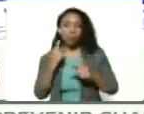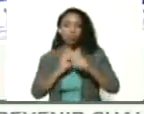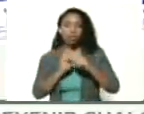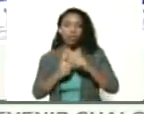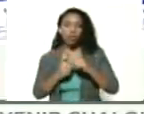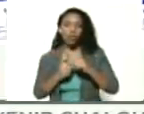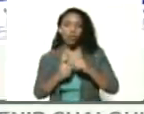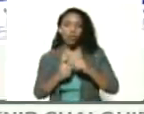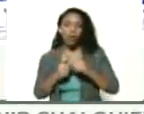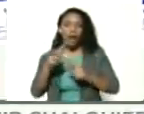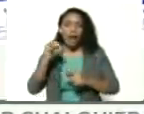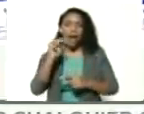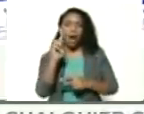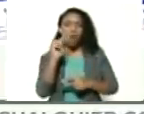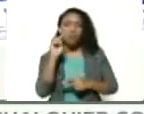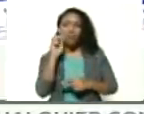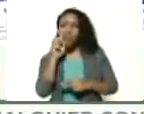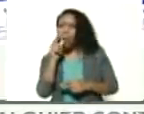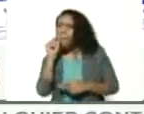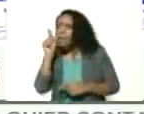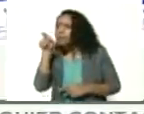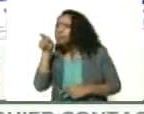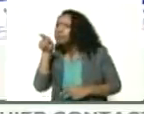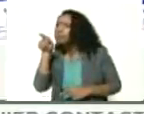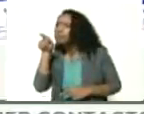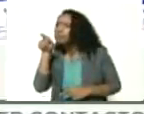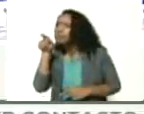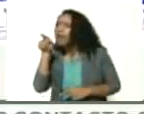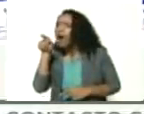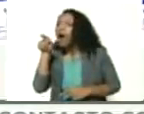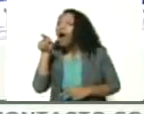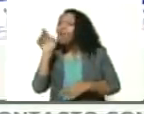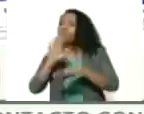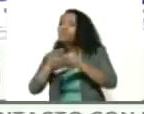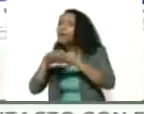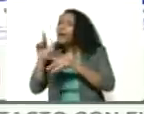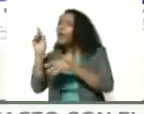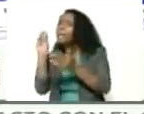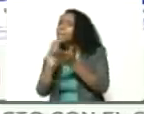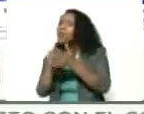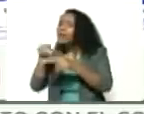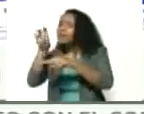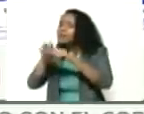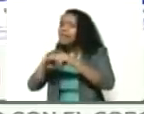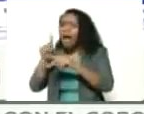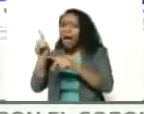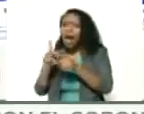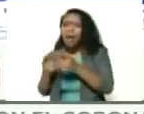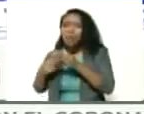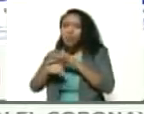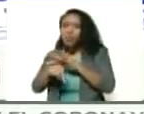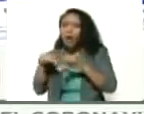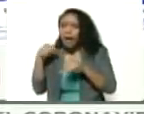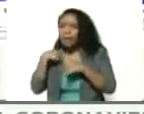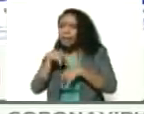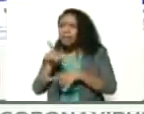Ese es Nahum, el que está de rojo ahí. ¿Y por qué no le pone una silla, vale? Él está coleado aquí en la reunión